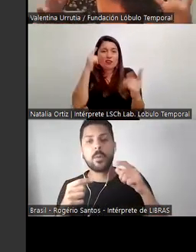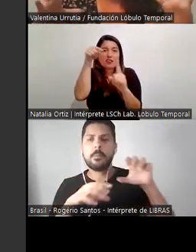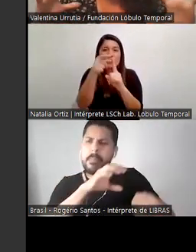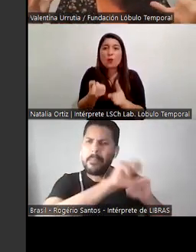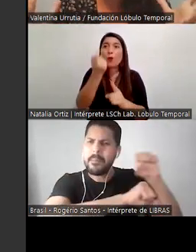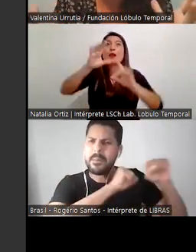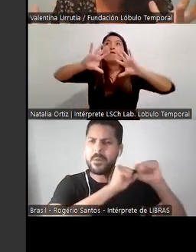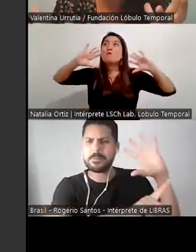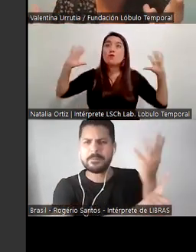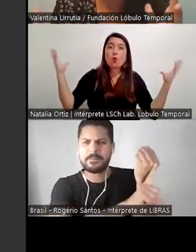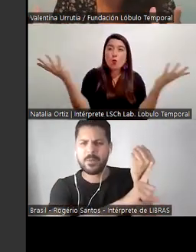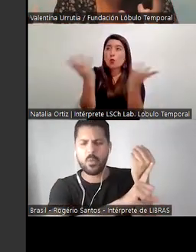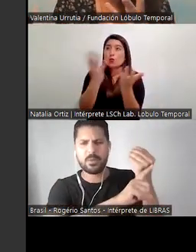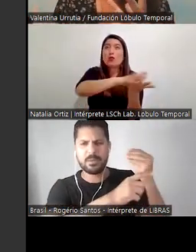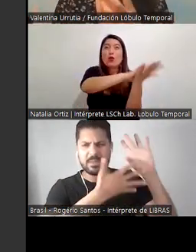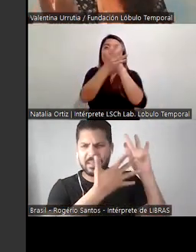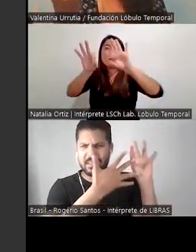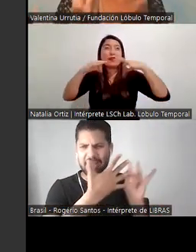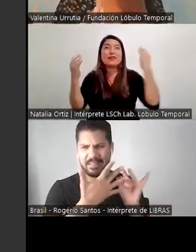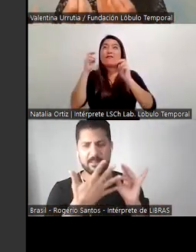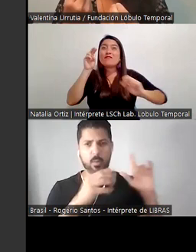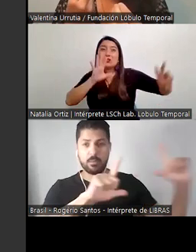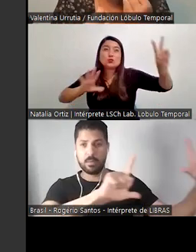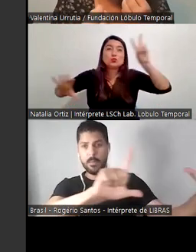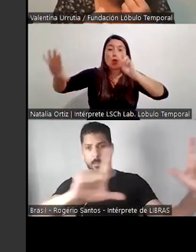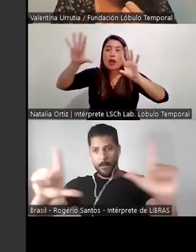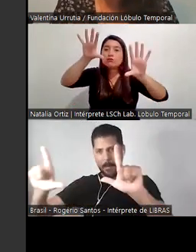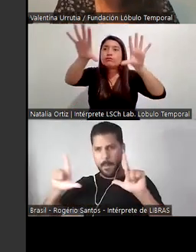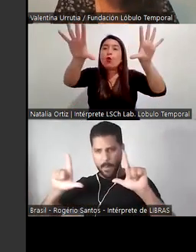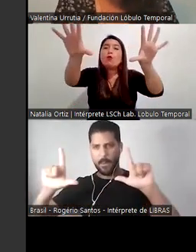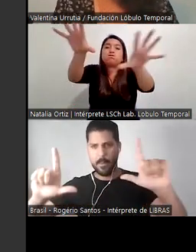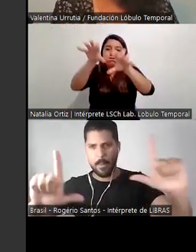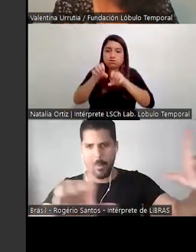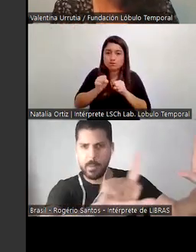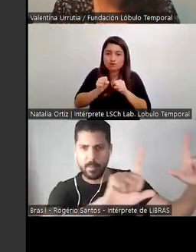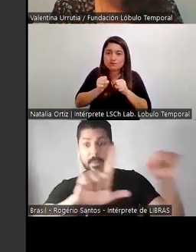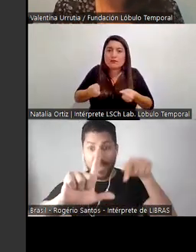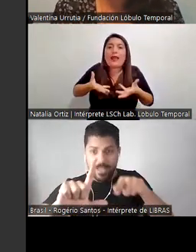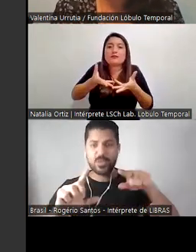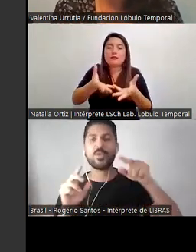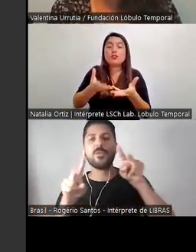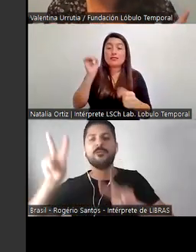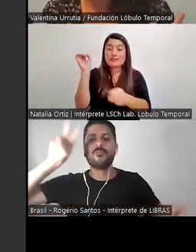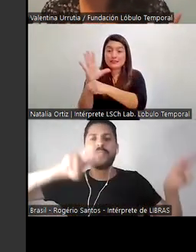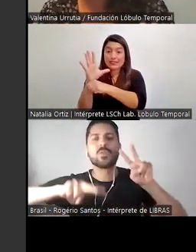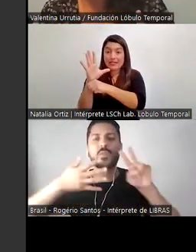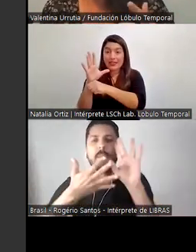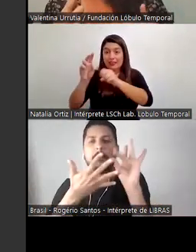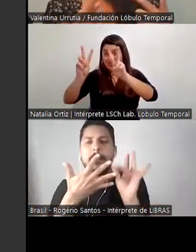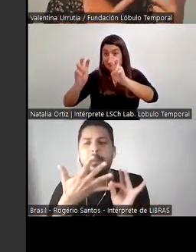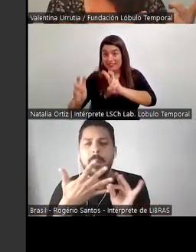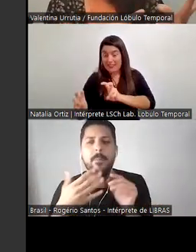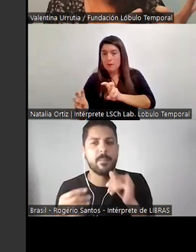en toda su complejidad visual. Entonces, los elementos del cine contribuyen muchísimo para aquello. Por